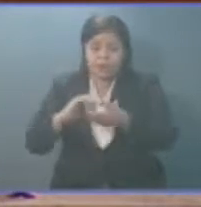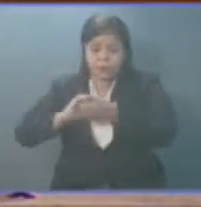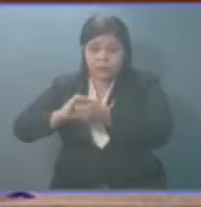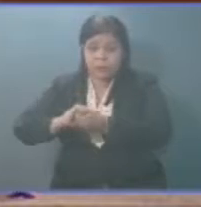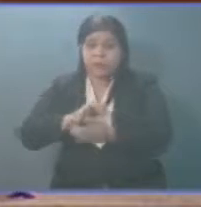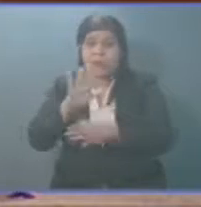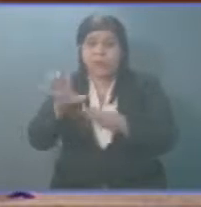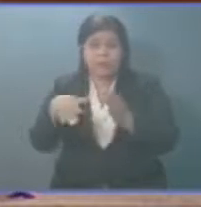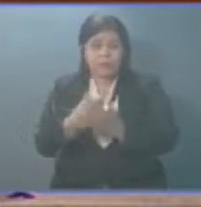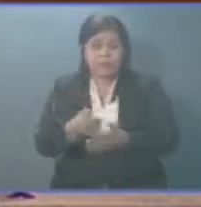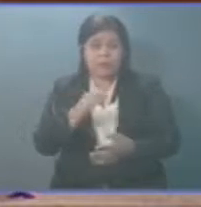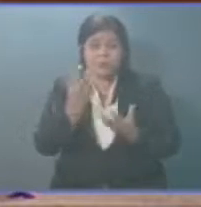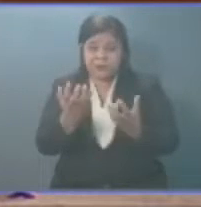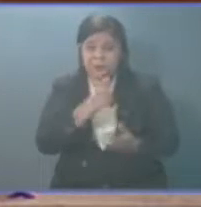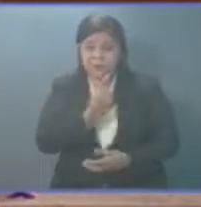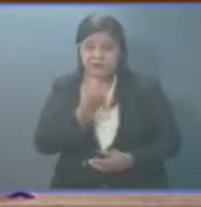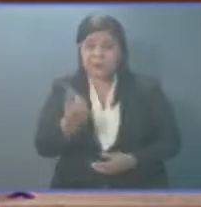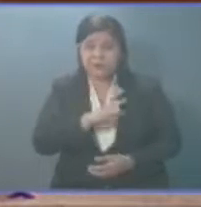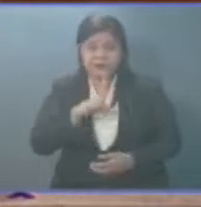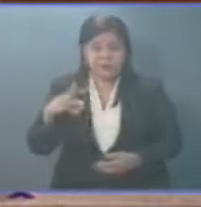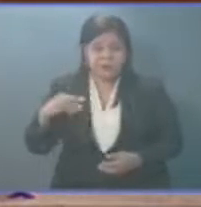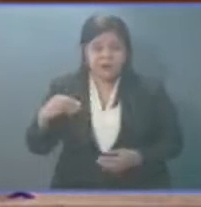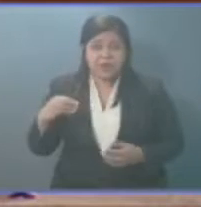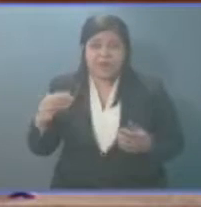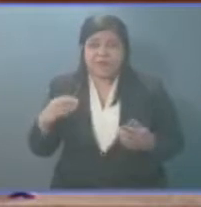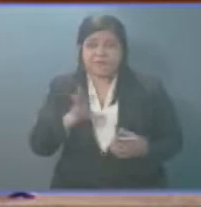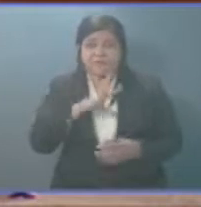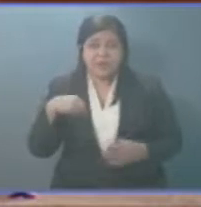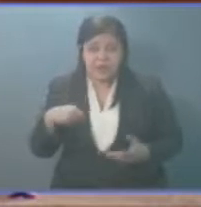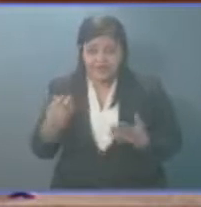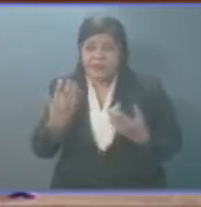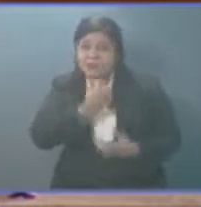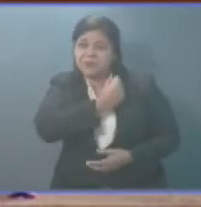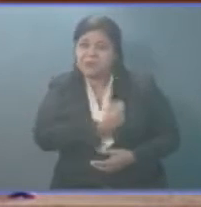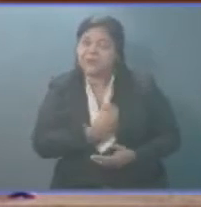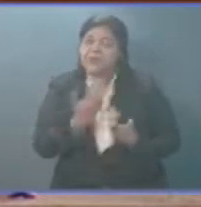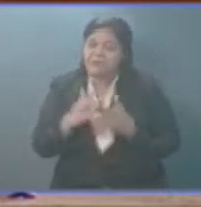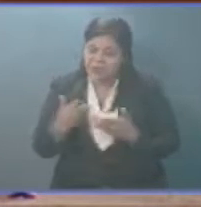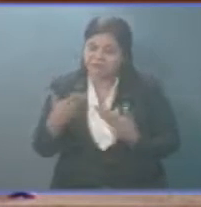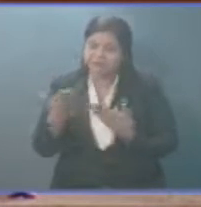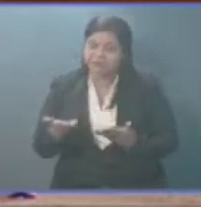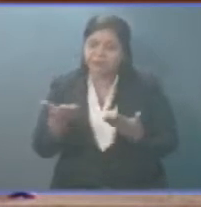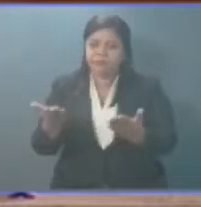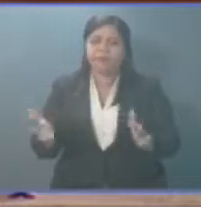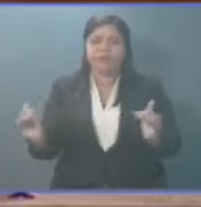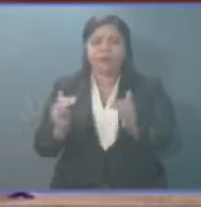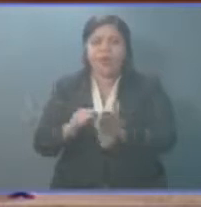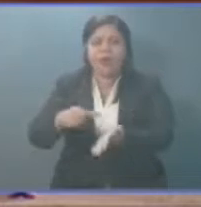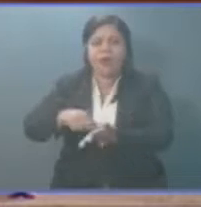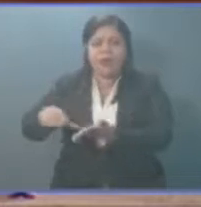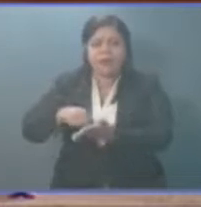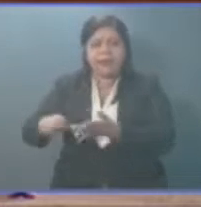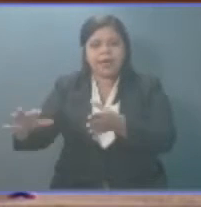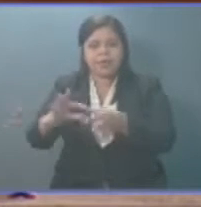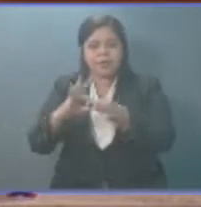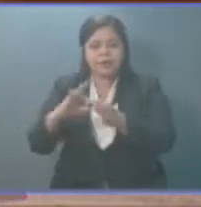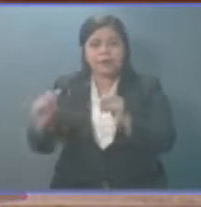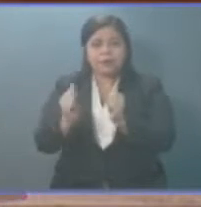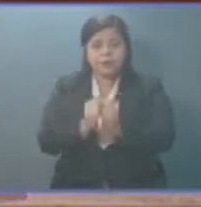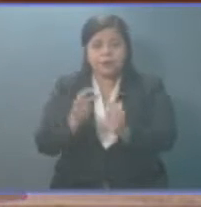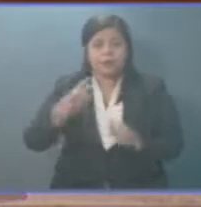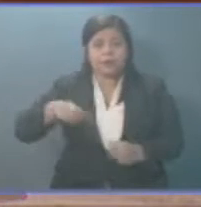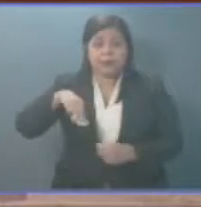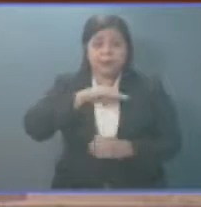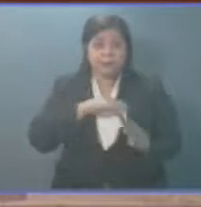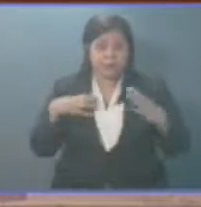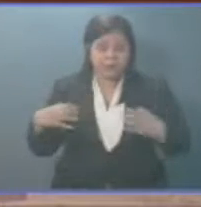afectados durante la pandemia del COVID-19 y se distribuyeron conjunto con las alcaldías municipales en coordinación con el Ministerio de Gobernación y la